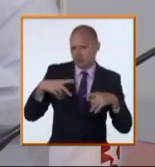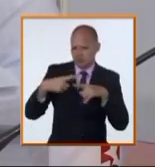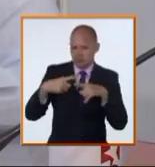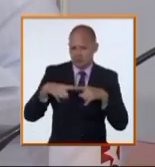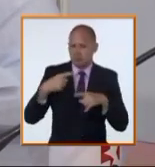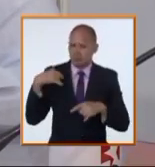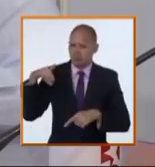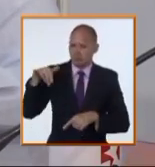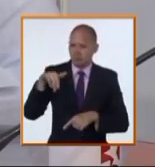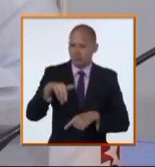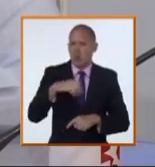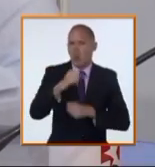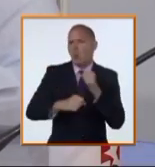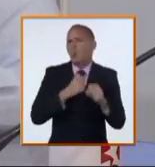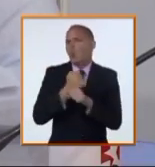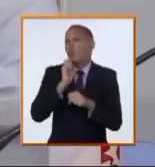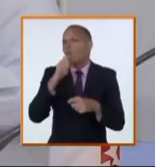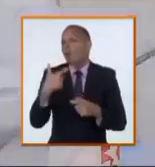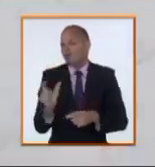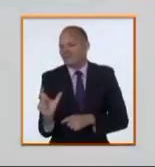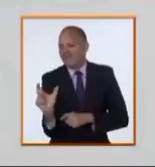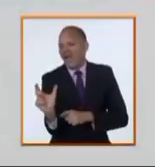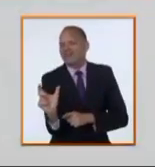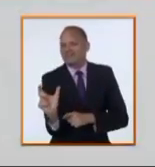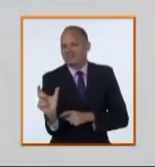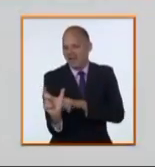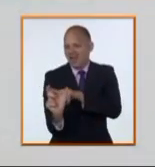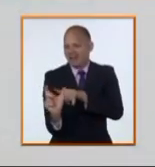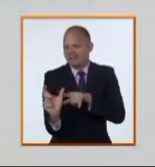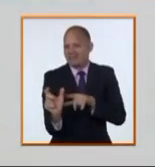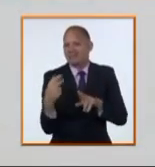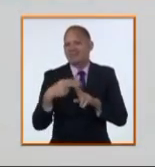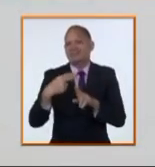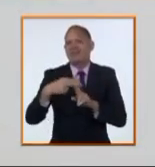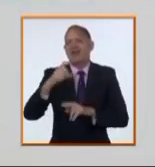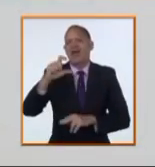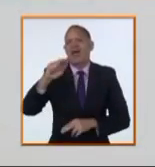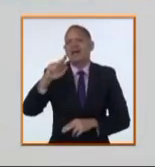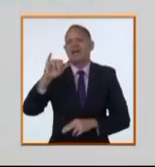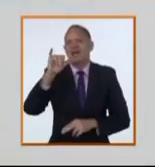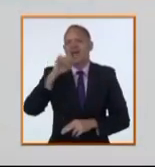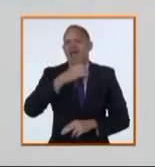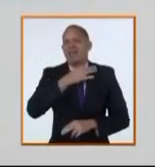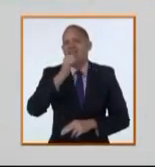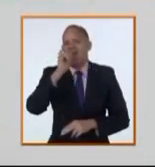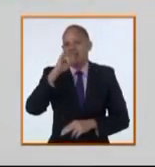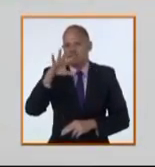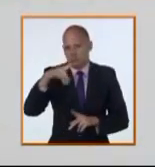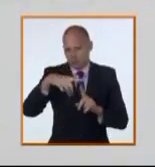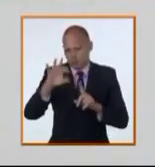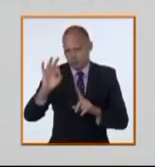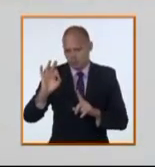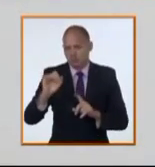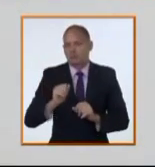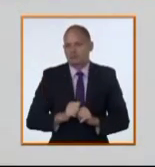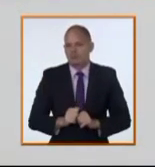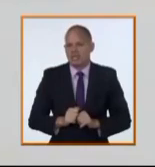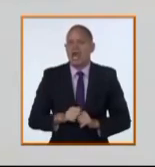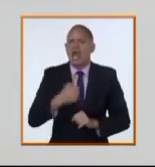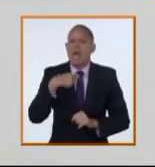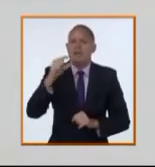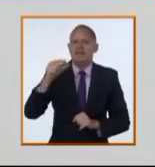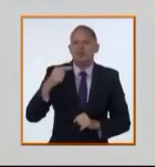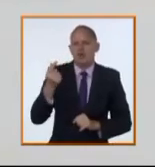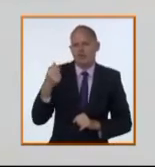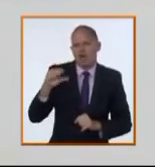por excelencia son las tarjetas de crédito muy pocos visitantes a nuestro país mueven cantidades de dinero sabemos